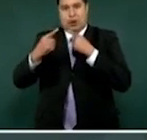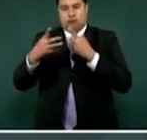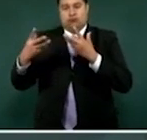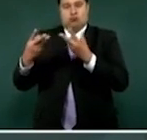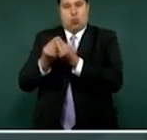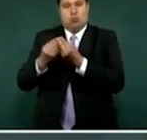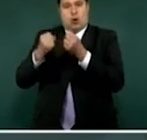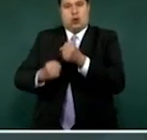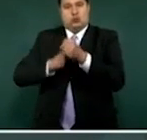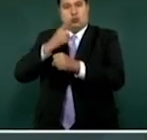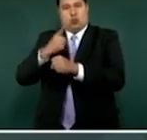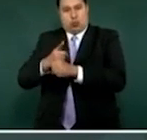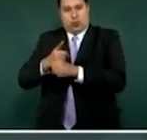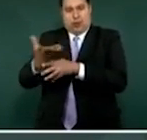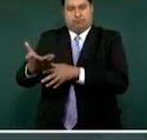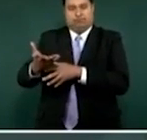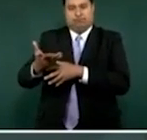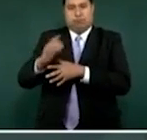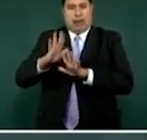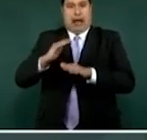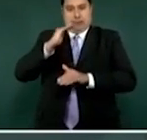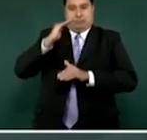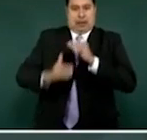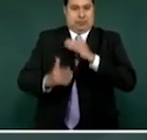acabamos de terminar esa reunión.